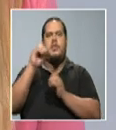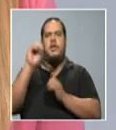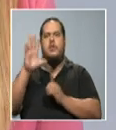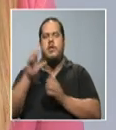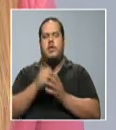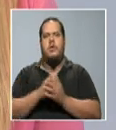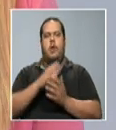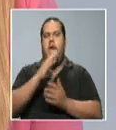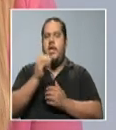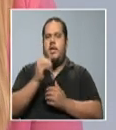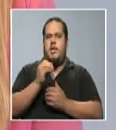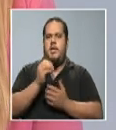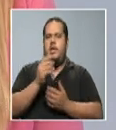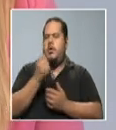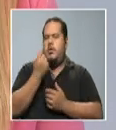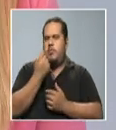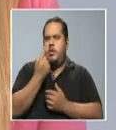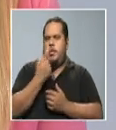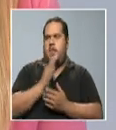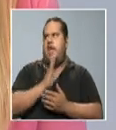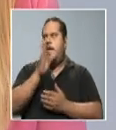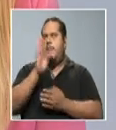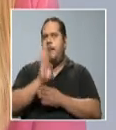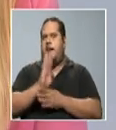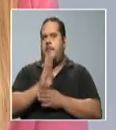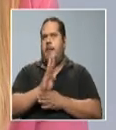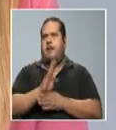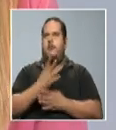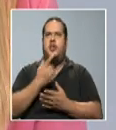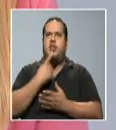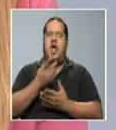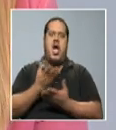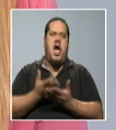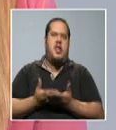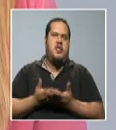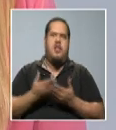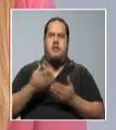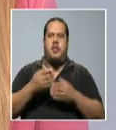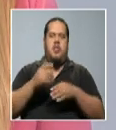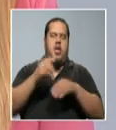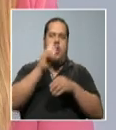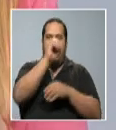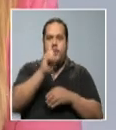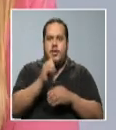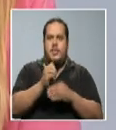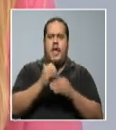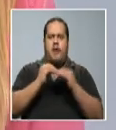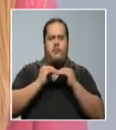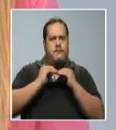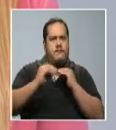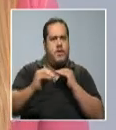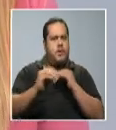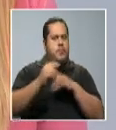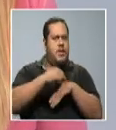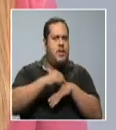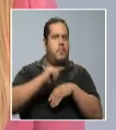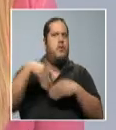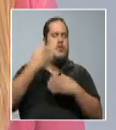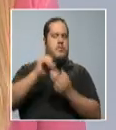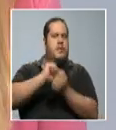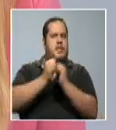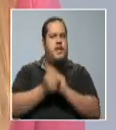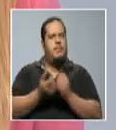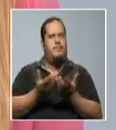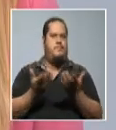6.05 y no, tal vez no entienden, van al banco y le dicen, te ofrecemos tasa fija por tanto tiempo, después cambia.